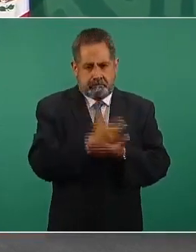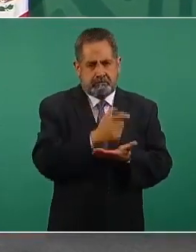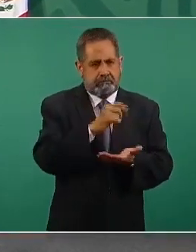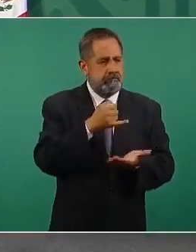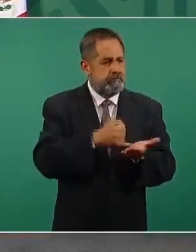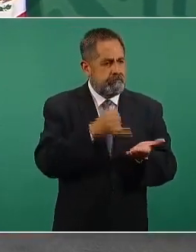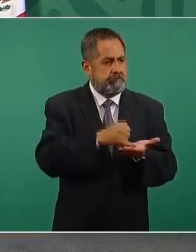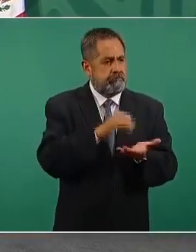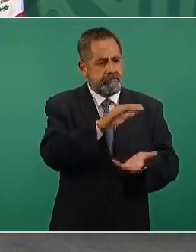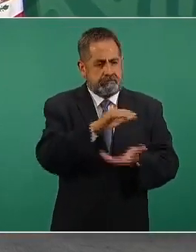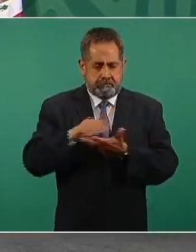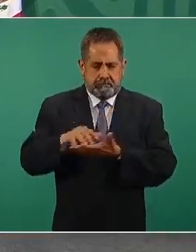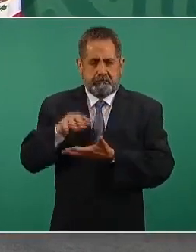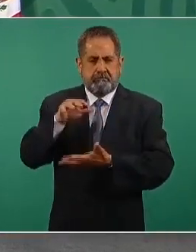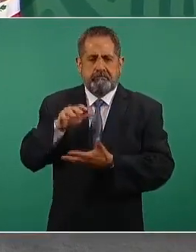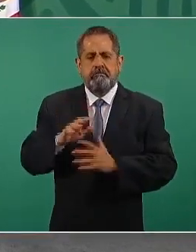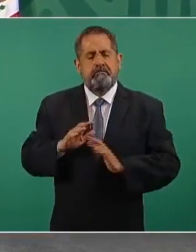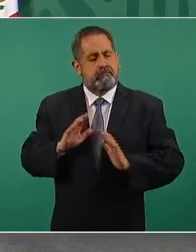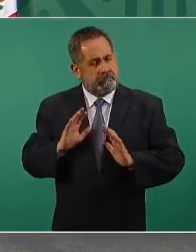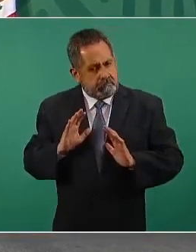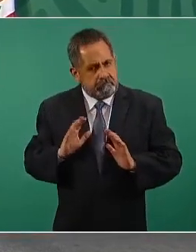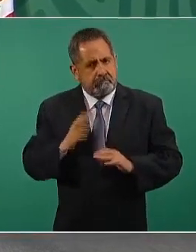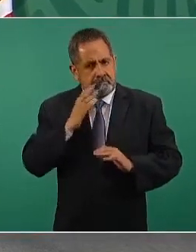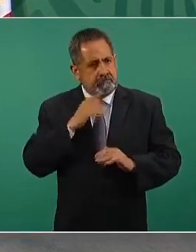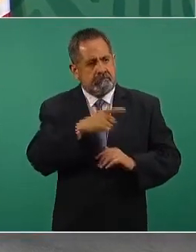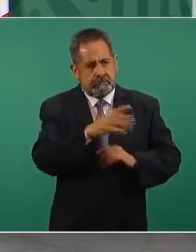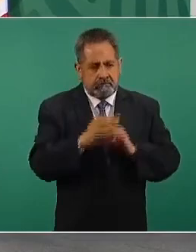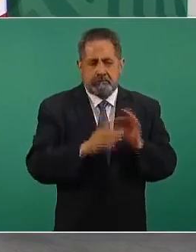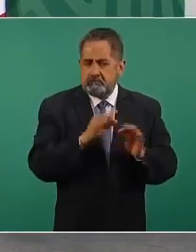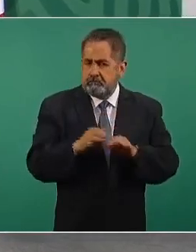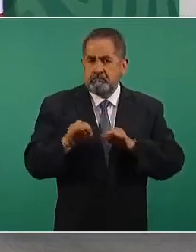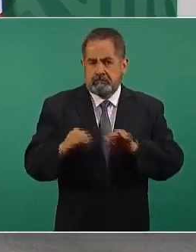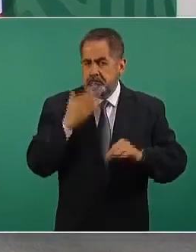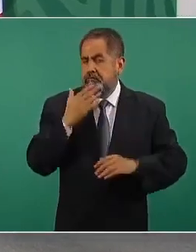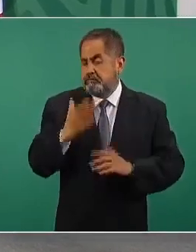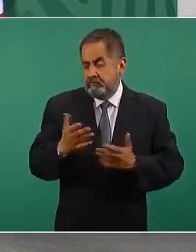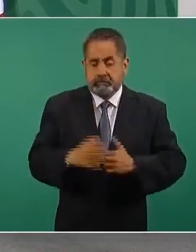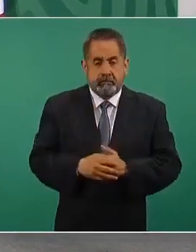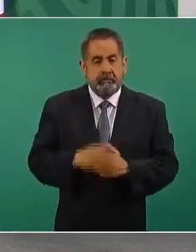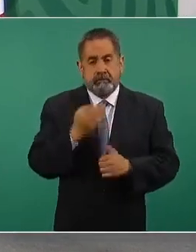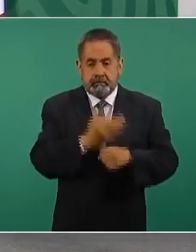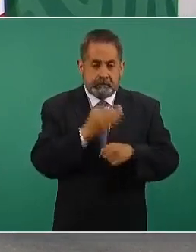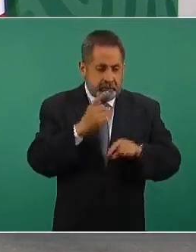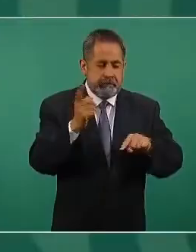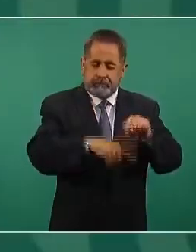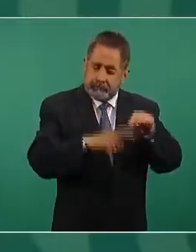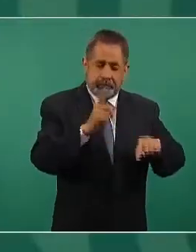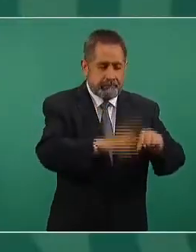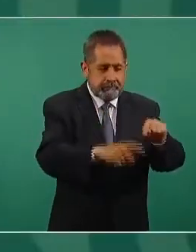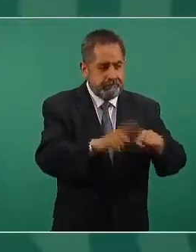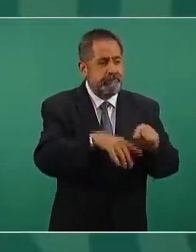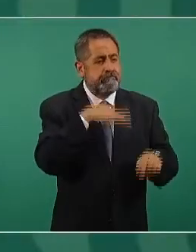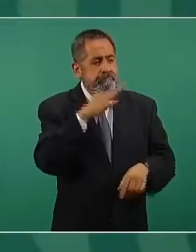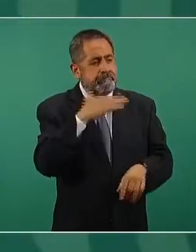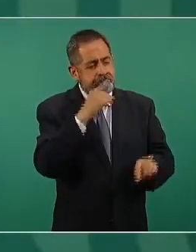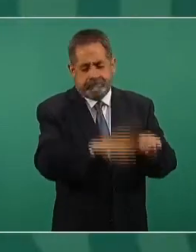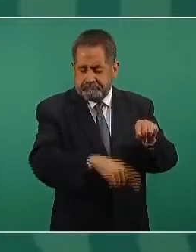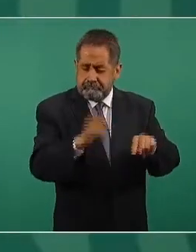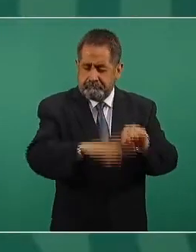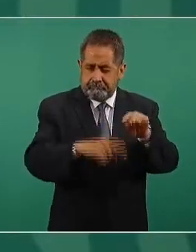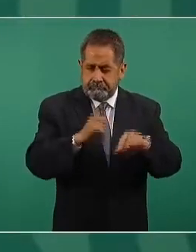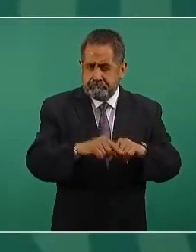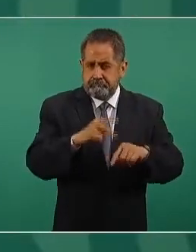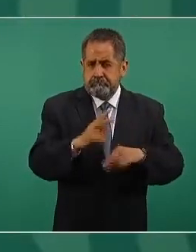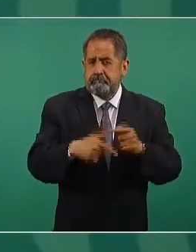donde ellos ya están actuando. Entonces estamos limpiando y vamos a seguir limpiando.